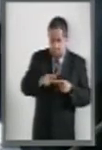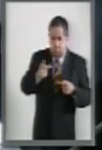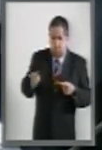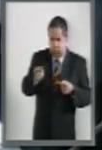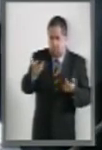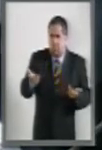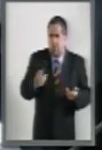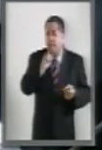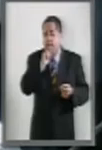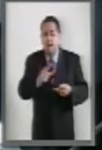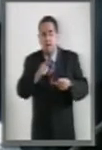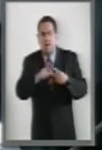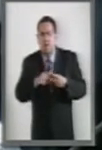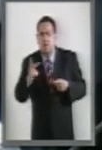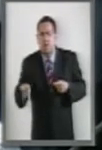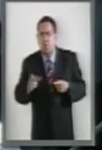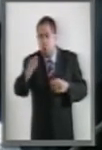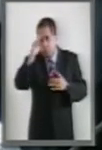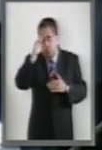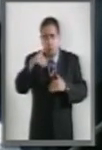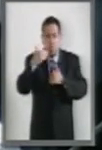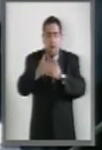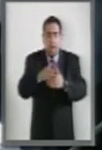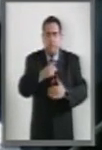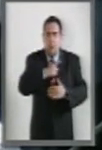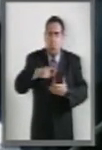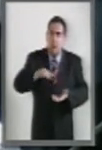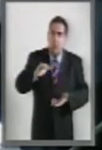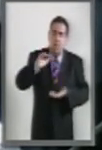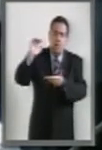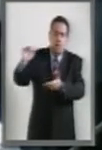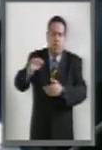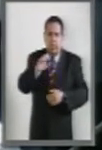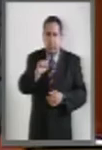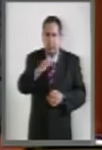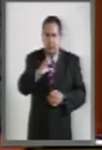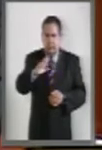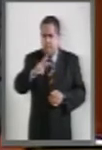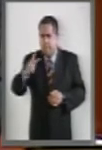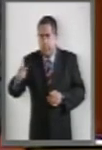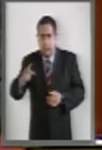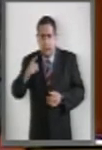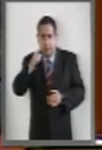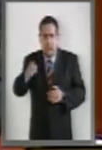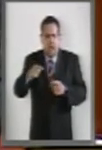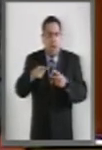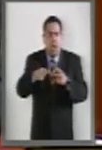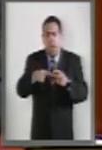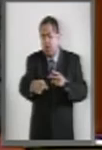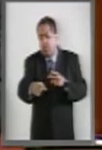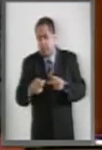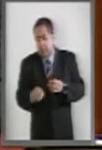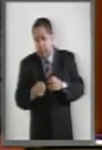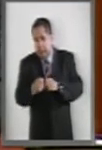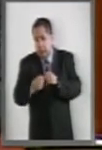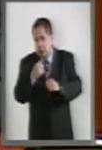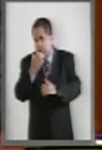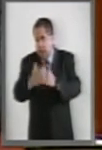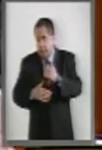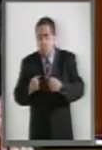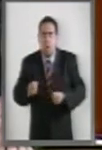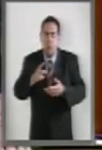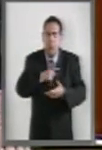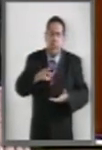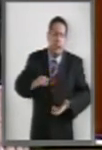también cuál es la perspectiva de la deuda pública que tiene la Secretaría de Hacienda para final de este sexenio. Es